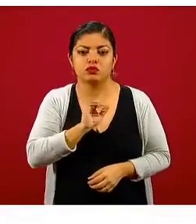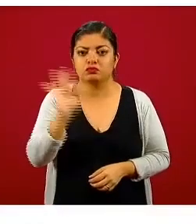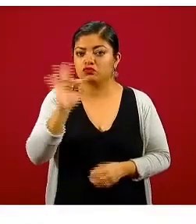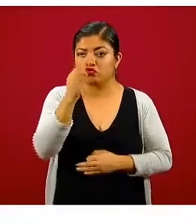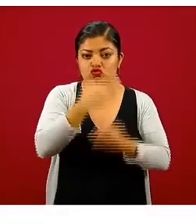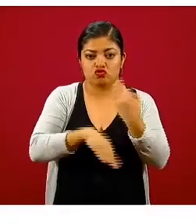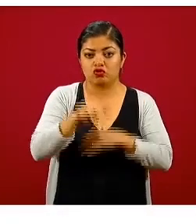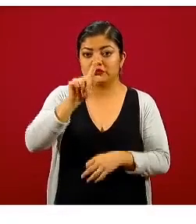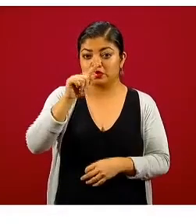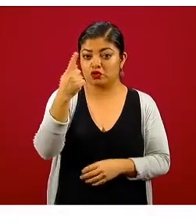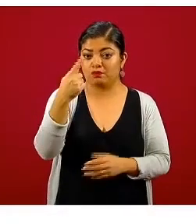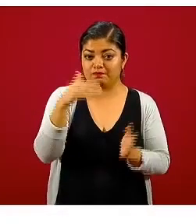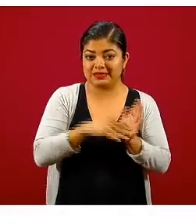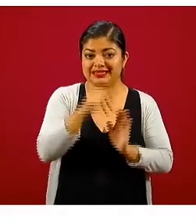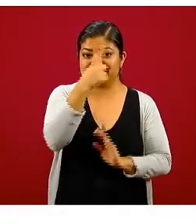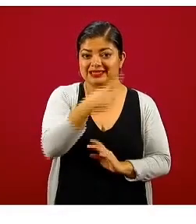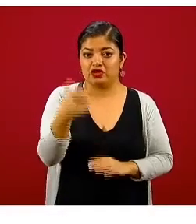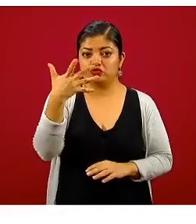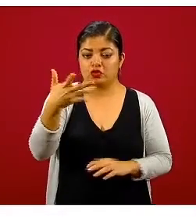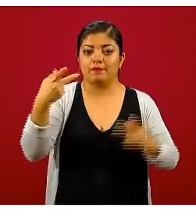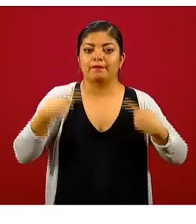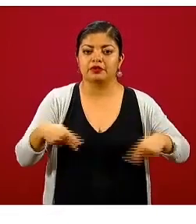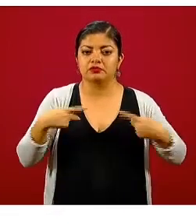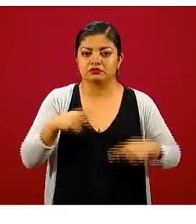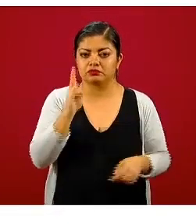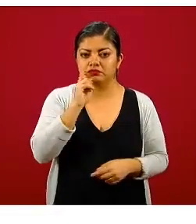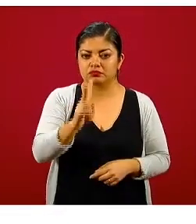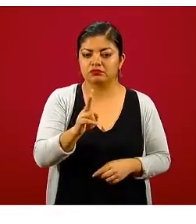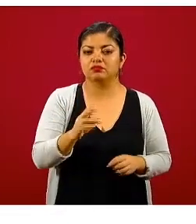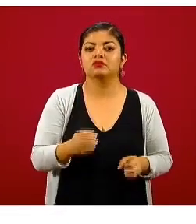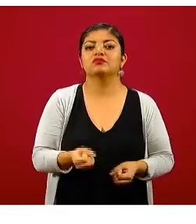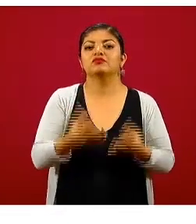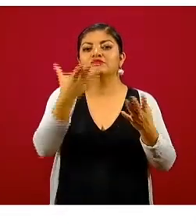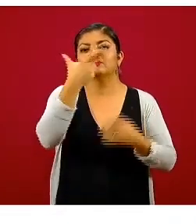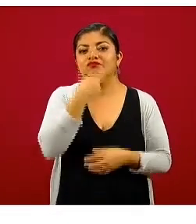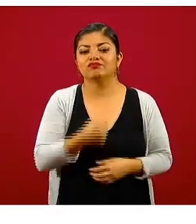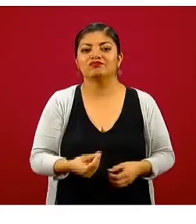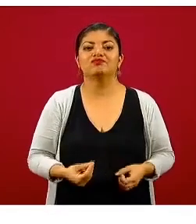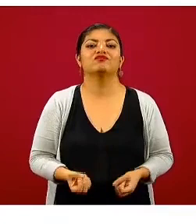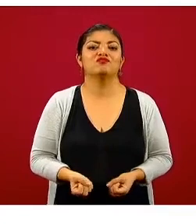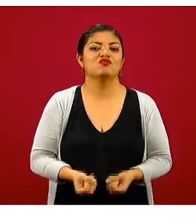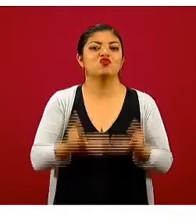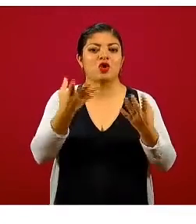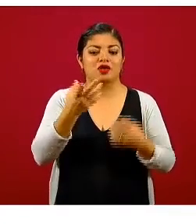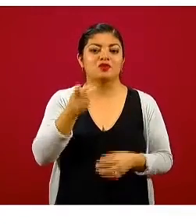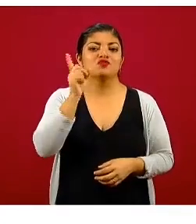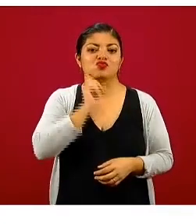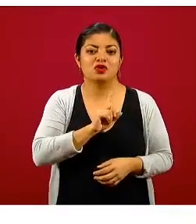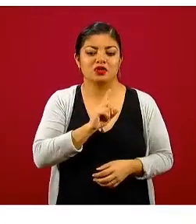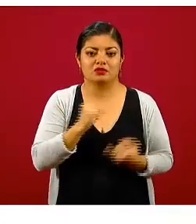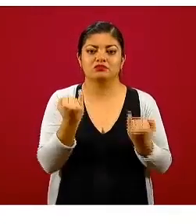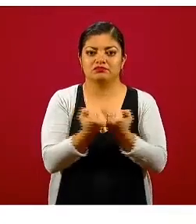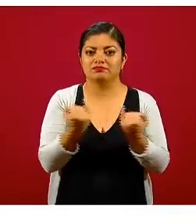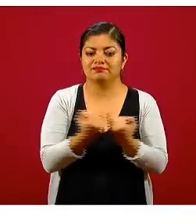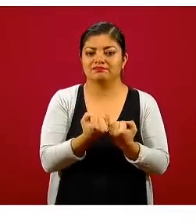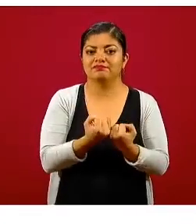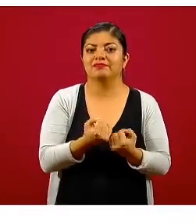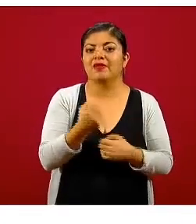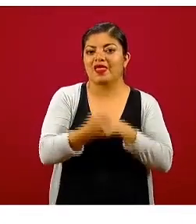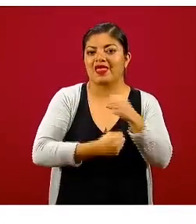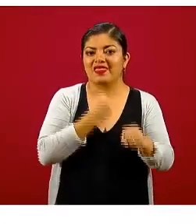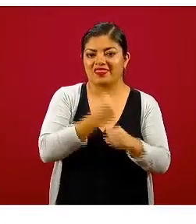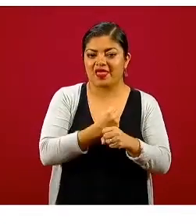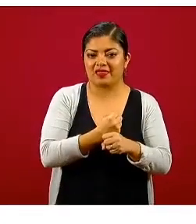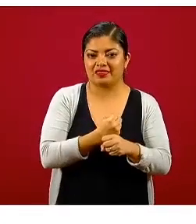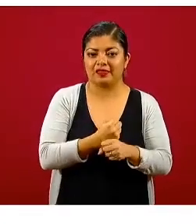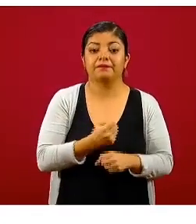las 71.105, y vemos cómo se distribuyen por edad y a la vez por sexo. Desde que